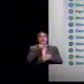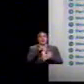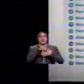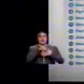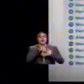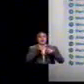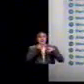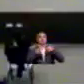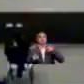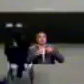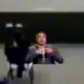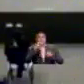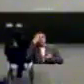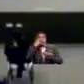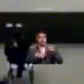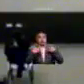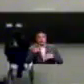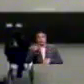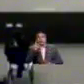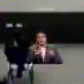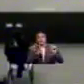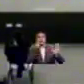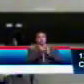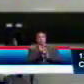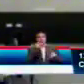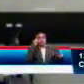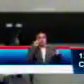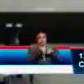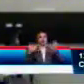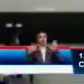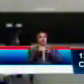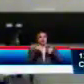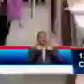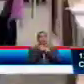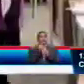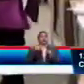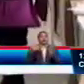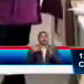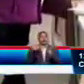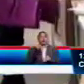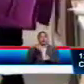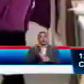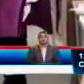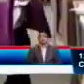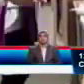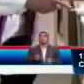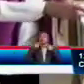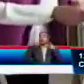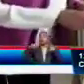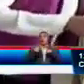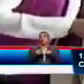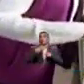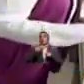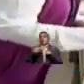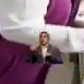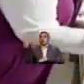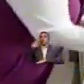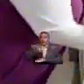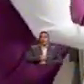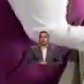de subsanación, debido a una objeción que fue presentada en contra del binomio ante el CNE. El pleno se pronunciará al respecto en los próximos